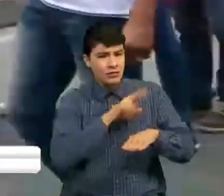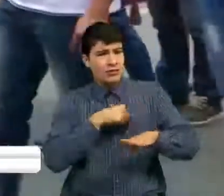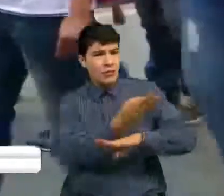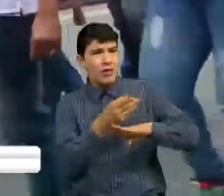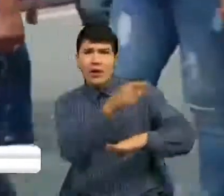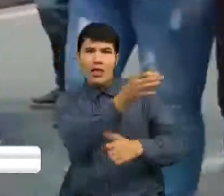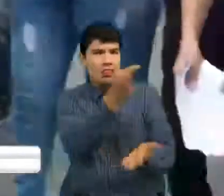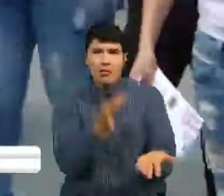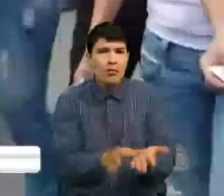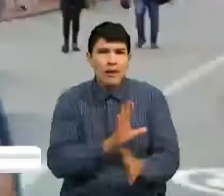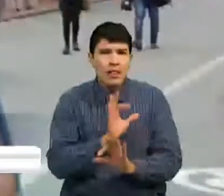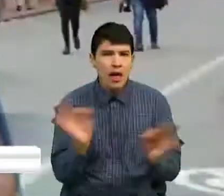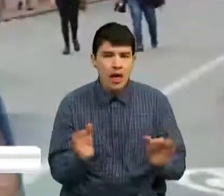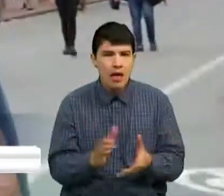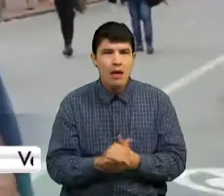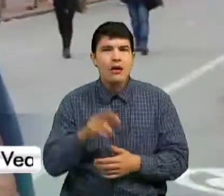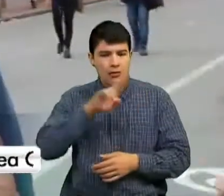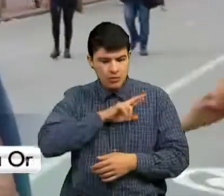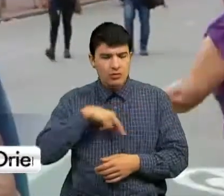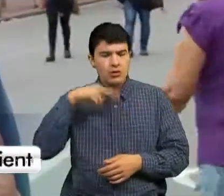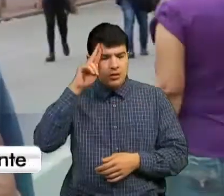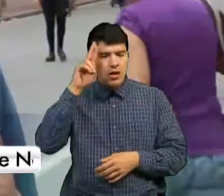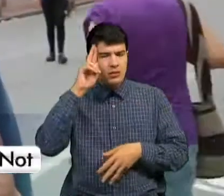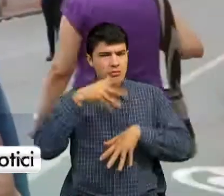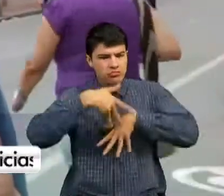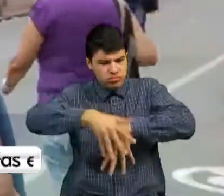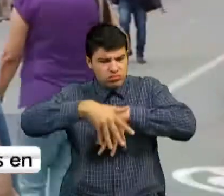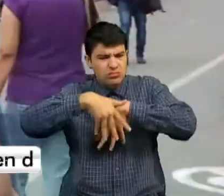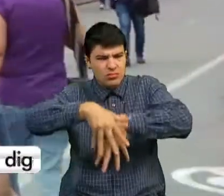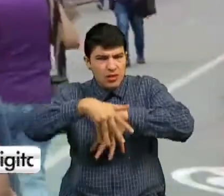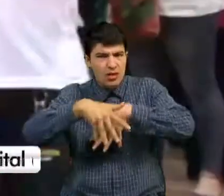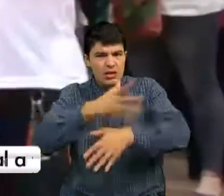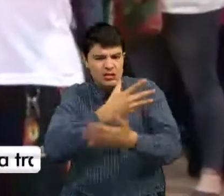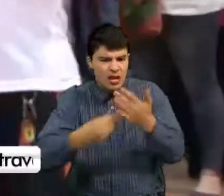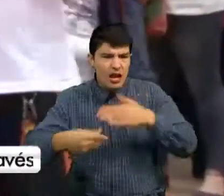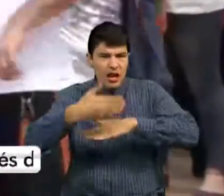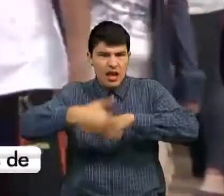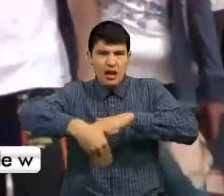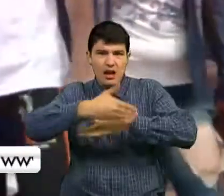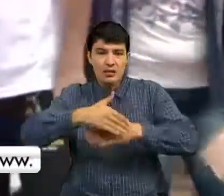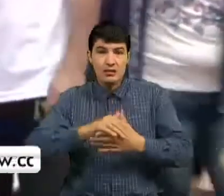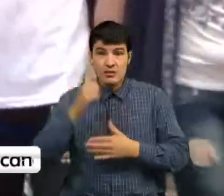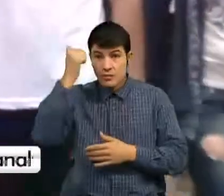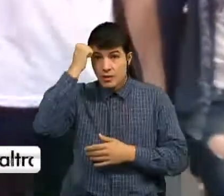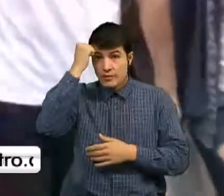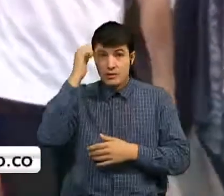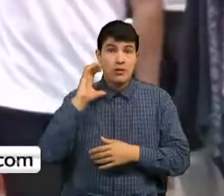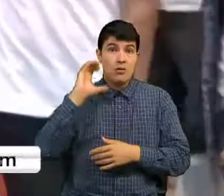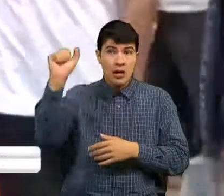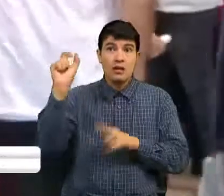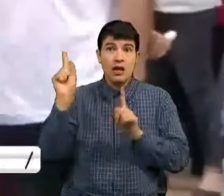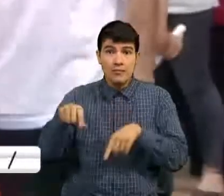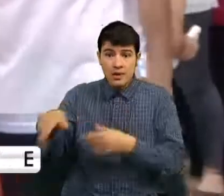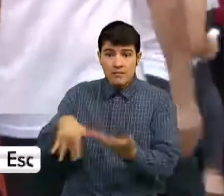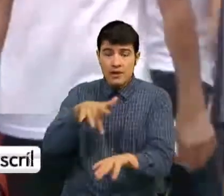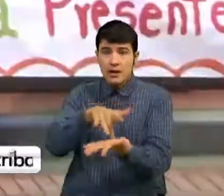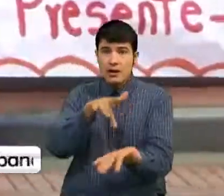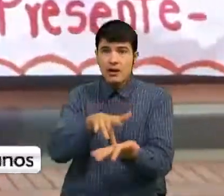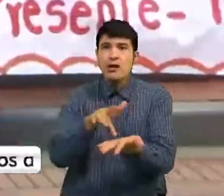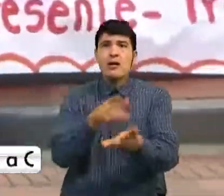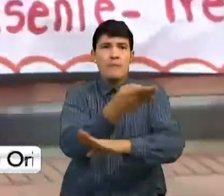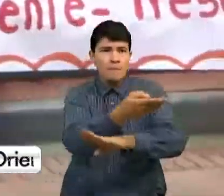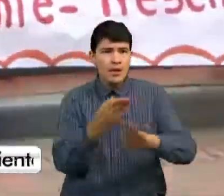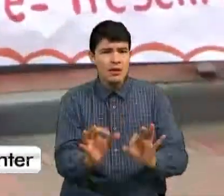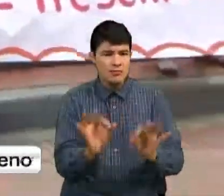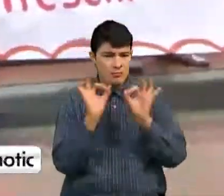pero ellos no nos cumplen a nosotros. Por eso estamos aquí en pie de lucha, saliendo a las calles. Docentes de la provincia llegaron a unirse a la manifestación reclamando